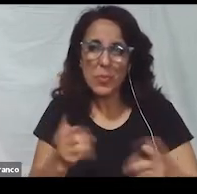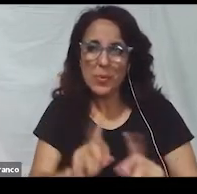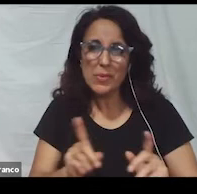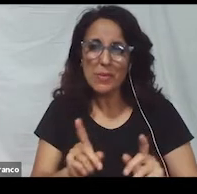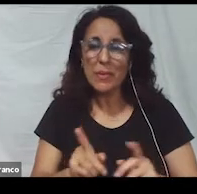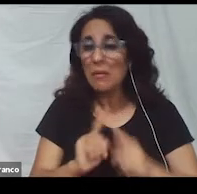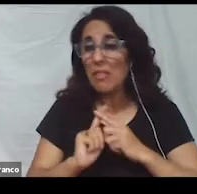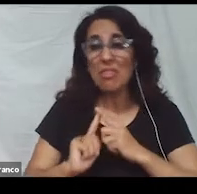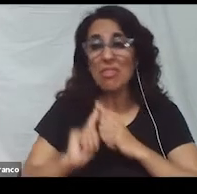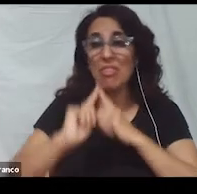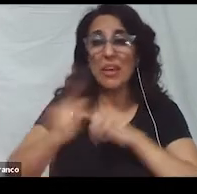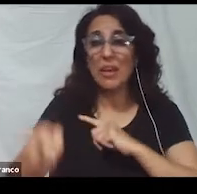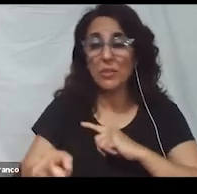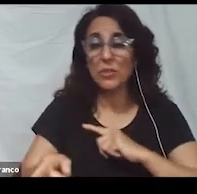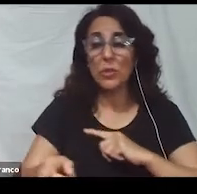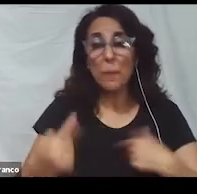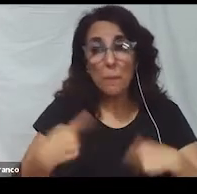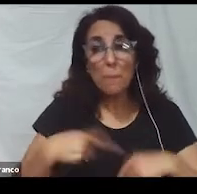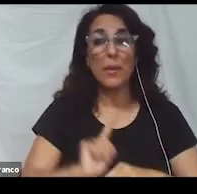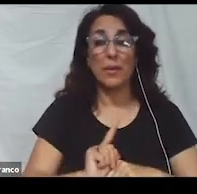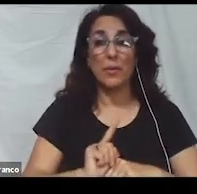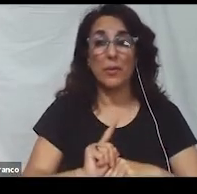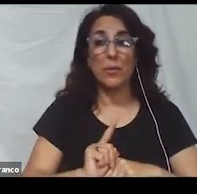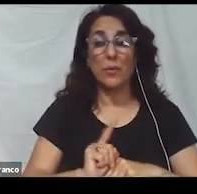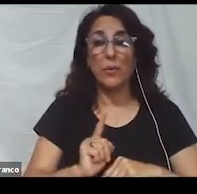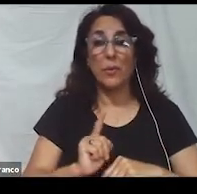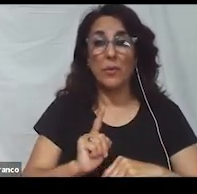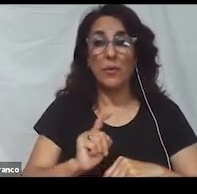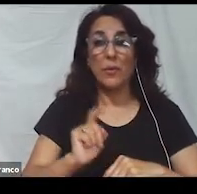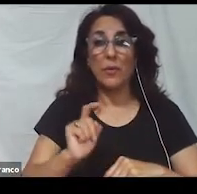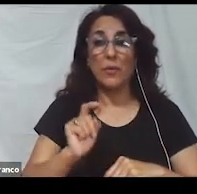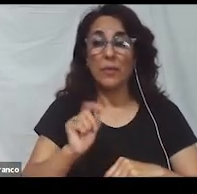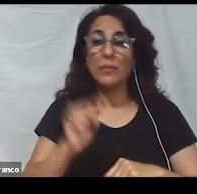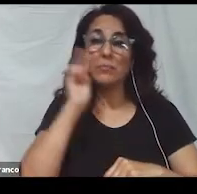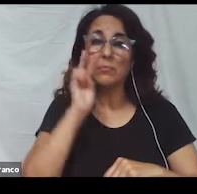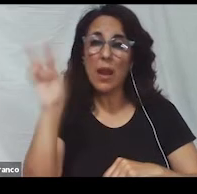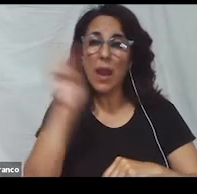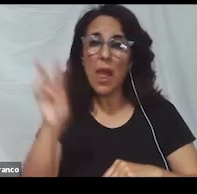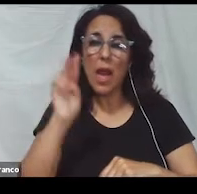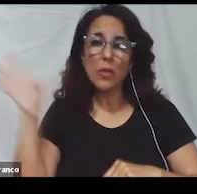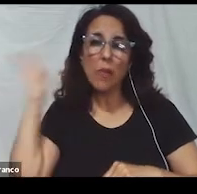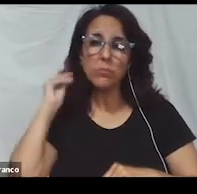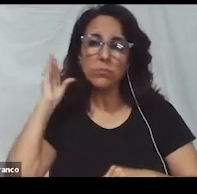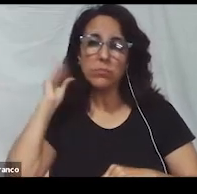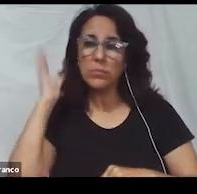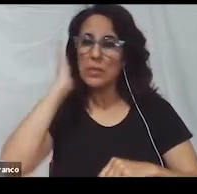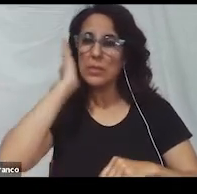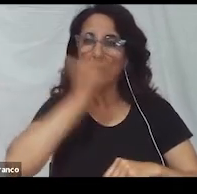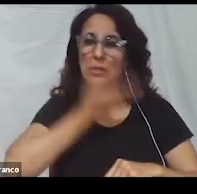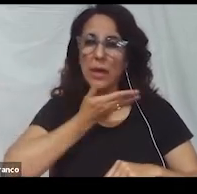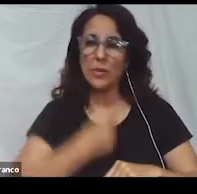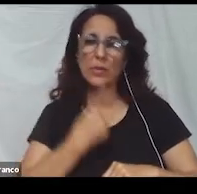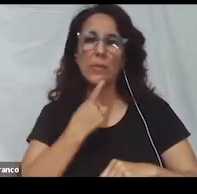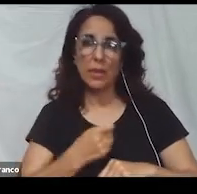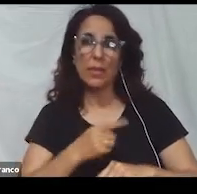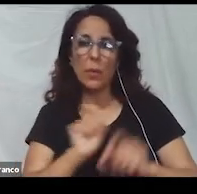clic directamente a donde queremos ir. Sin embargo, los usuarios que están con lector de pantalla, que están apretando Tab constantemente, sí lo van a